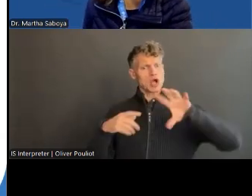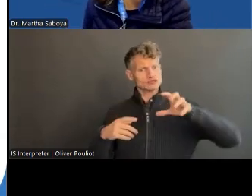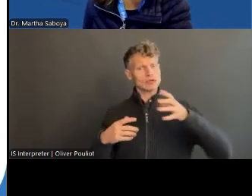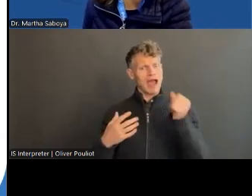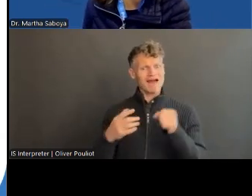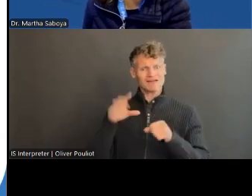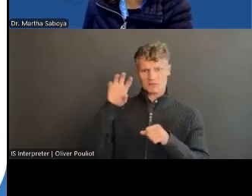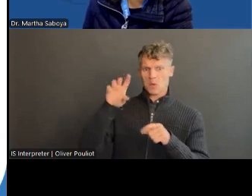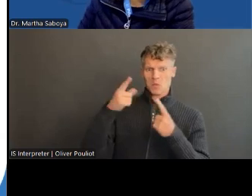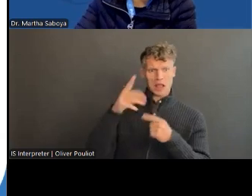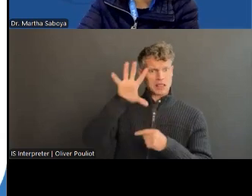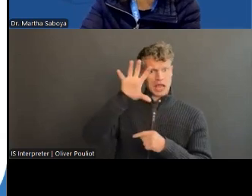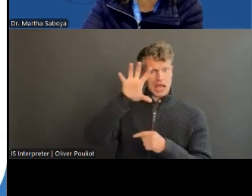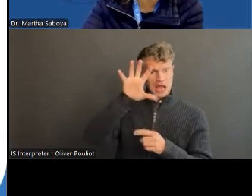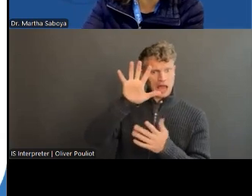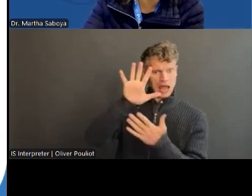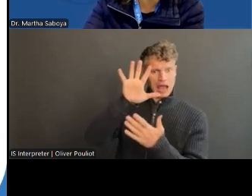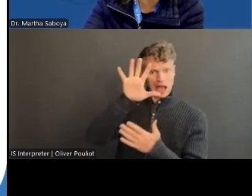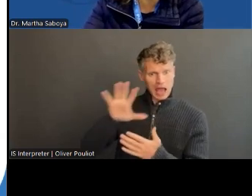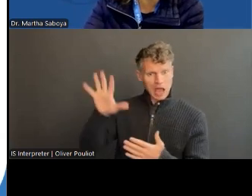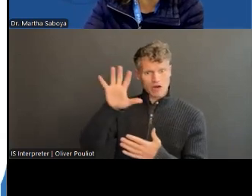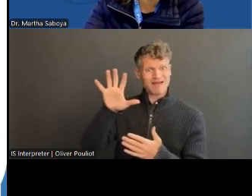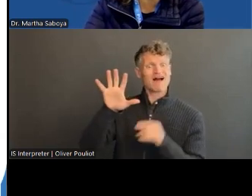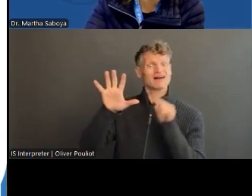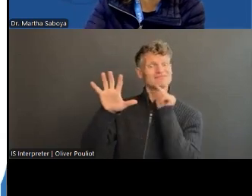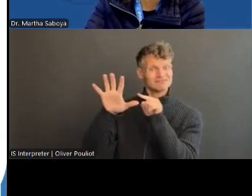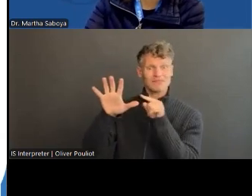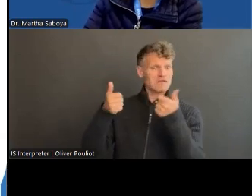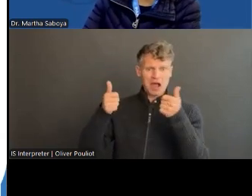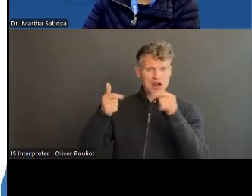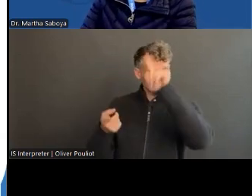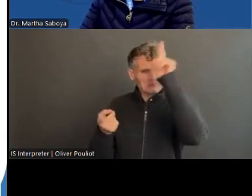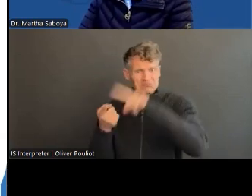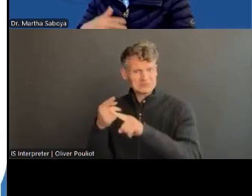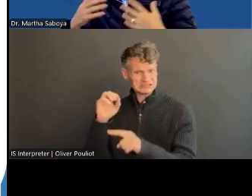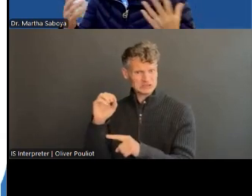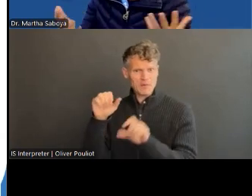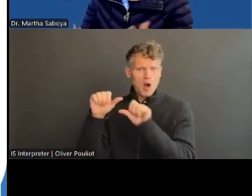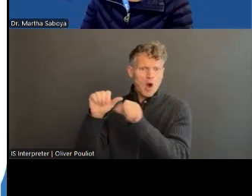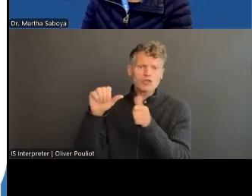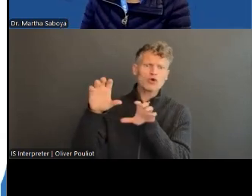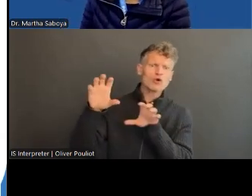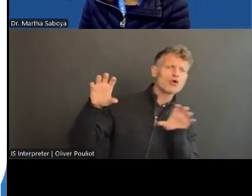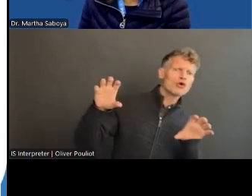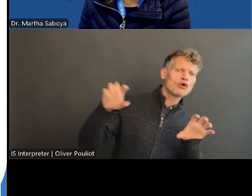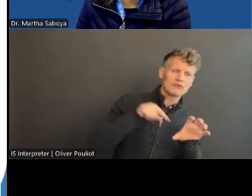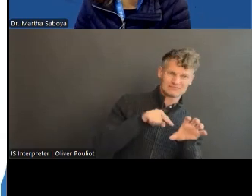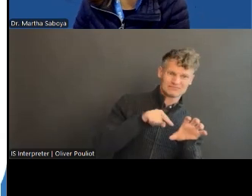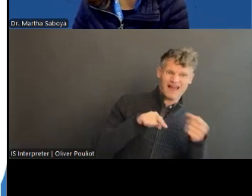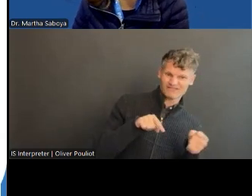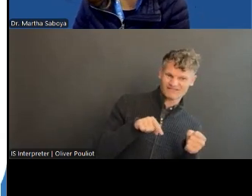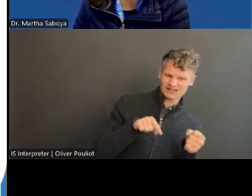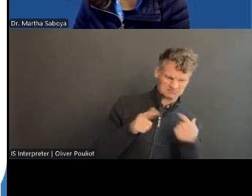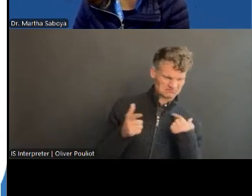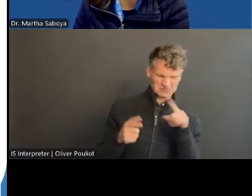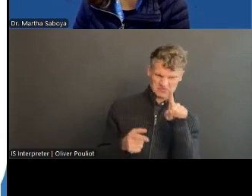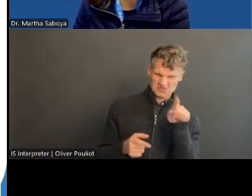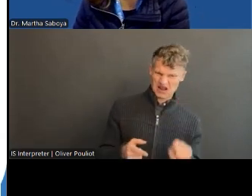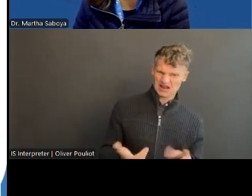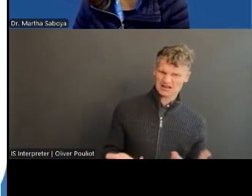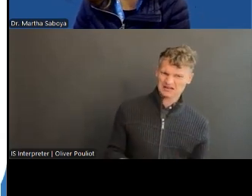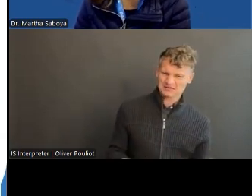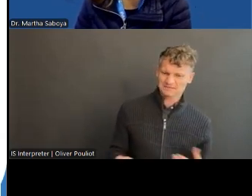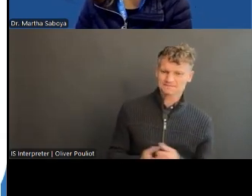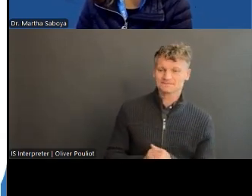una parte, pero no en otra parte? Y esto se relaciona mucho con los determinantes sociales. Ahora hay